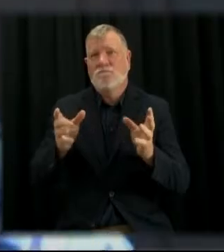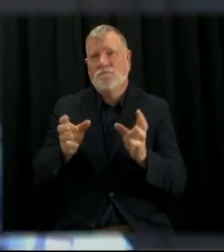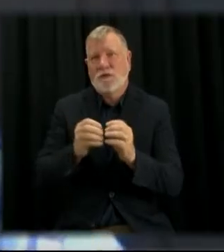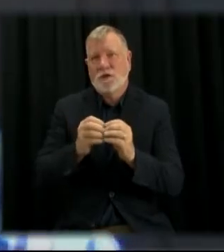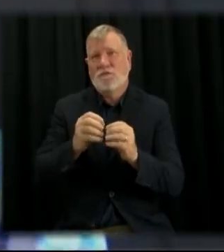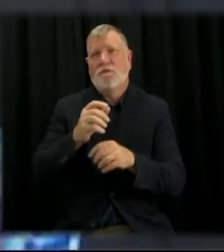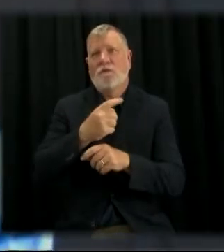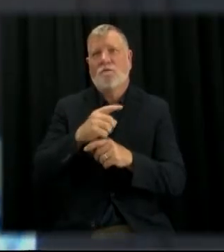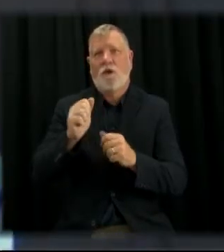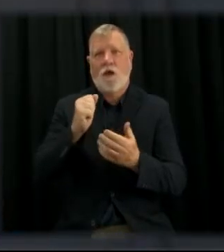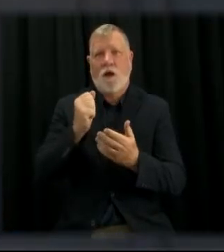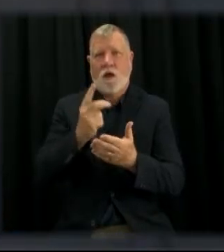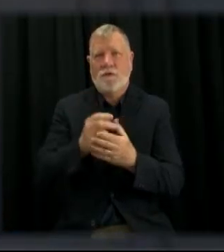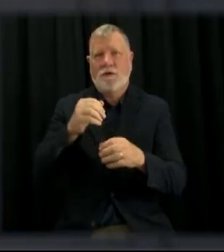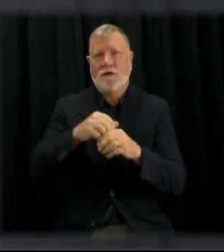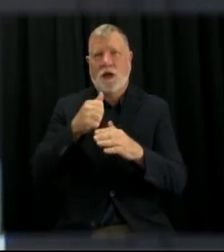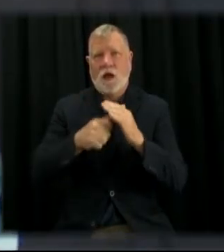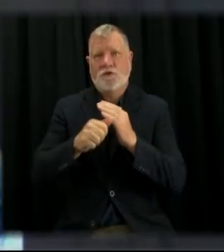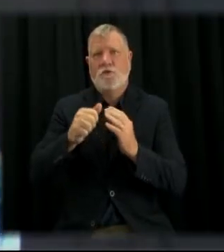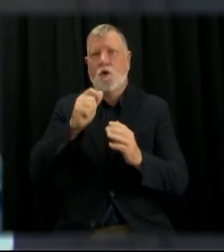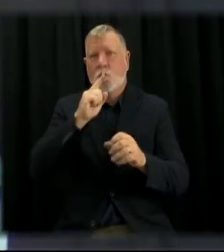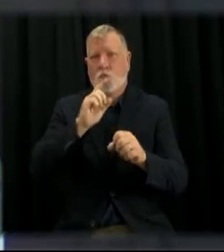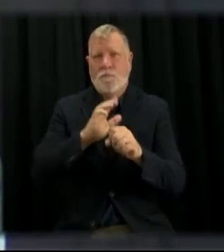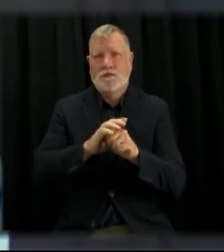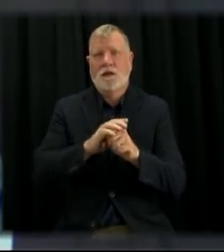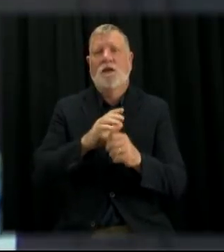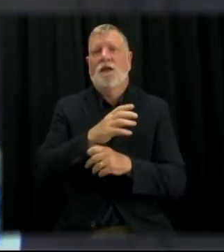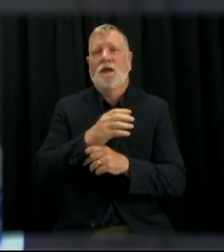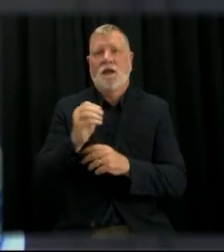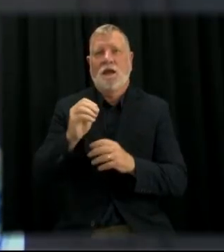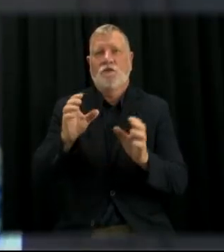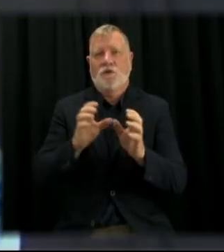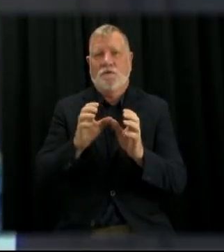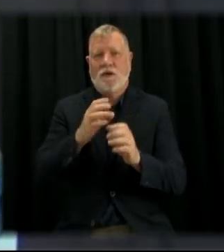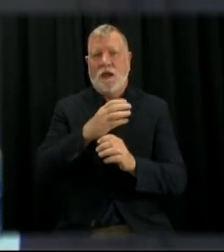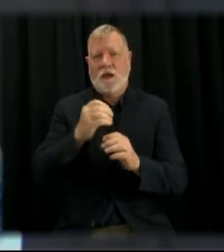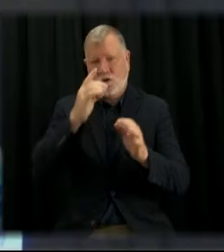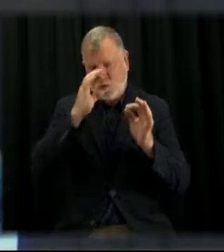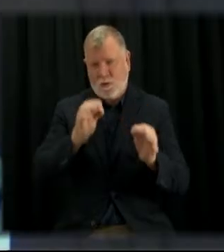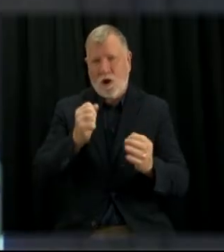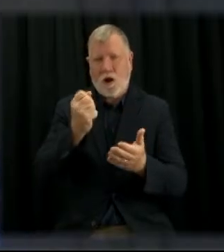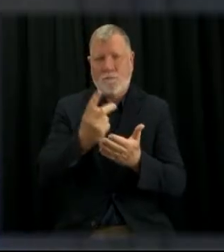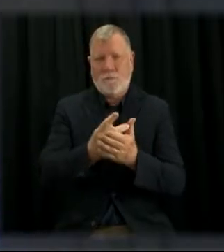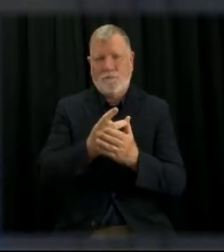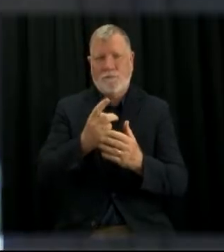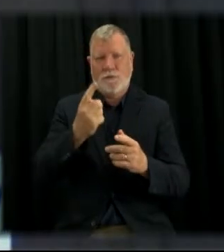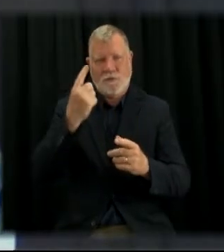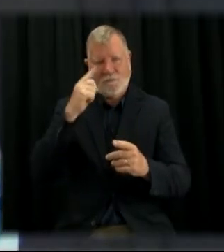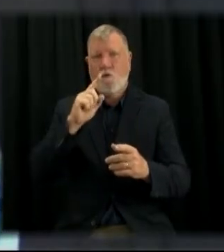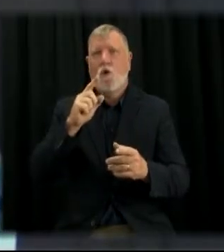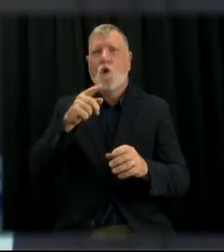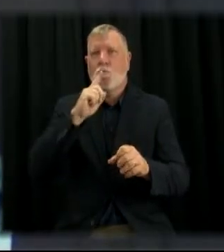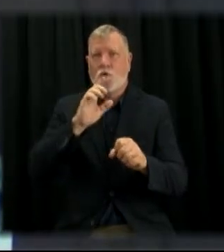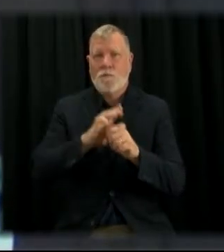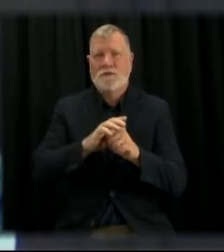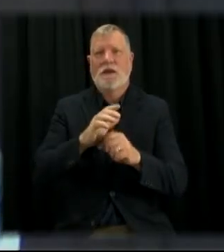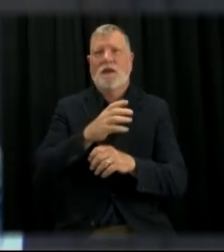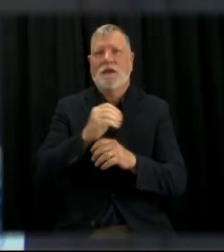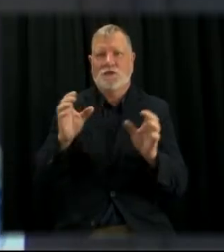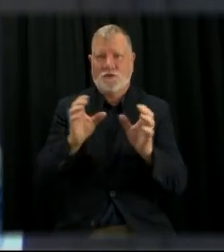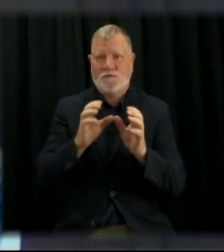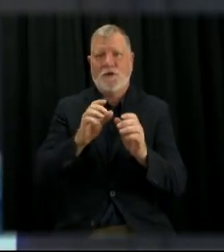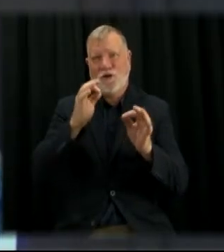se puedan tener cualquier reunión ejecutiva considerada bajo promesa, incluyendo la certificación y determinaciones autorizadas por promesa, incluyendo certificaciones